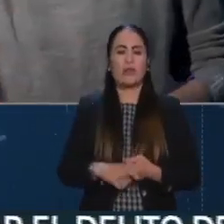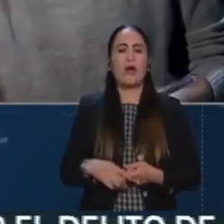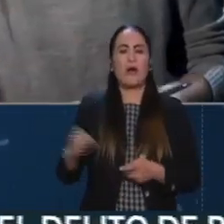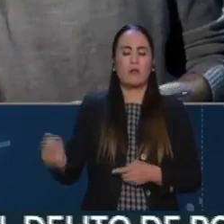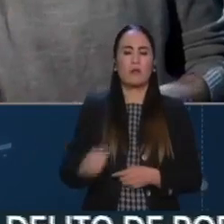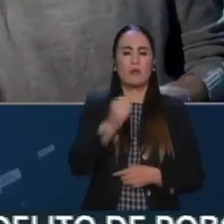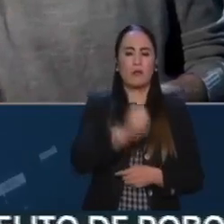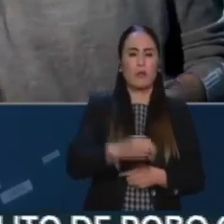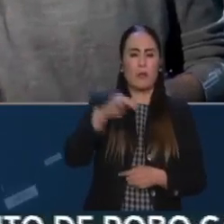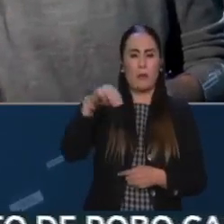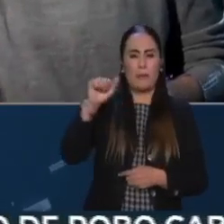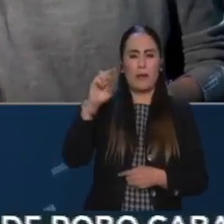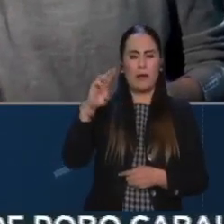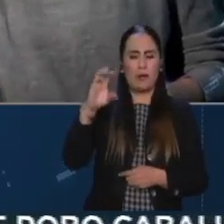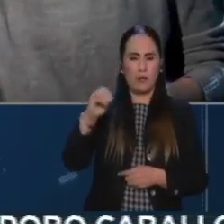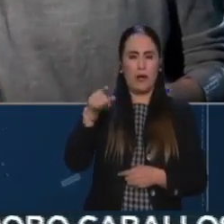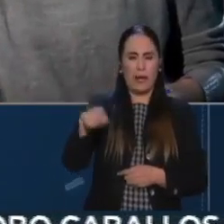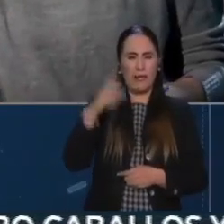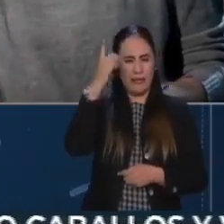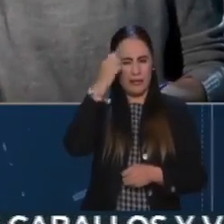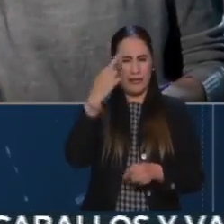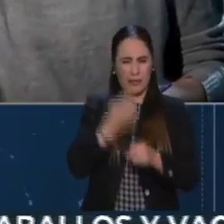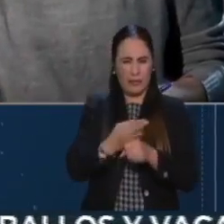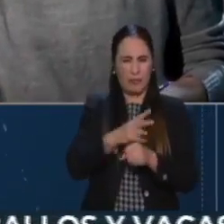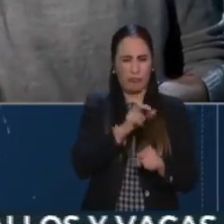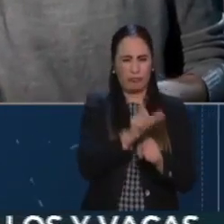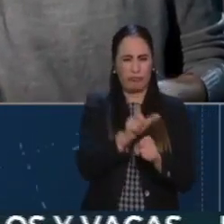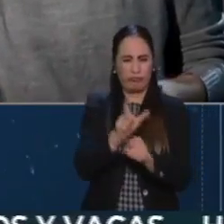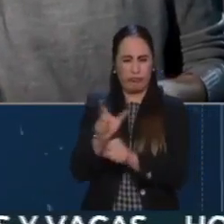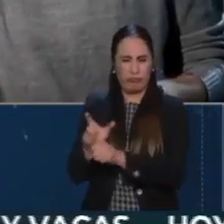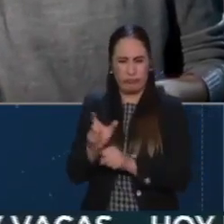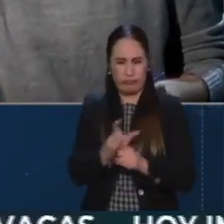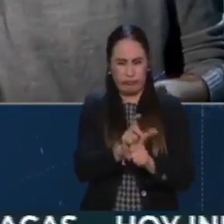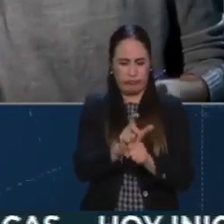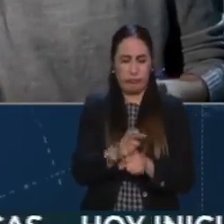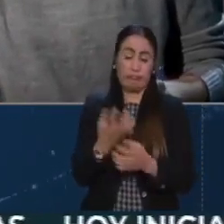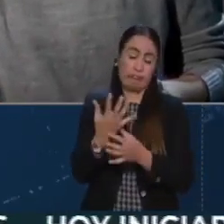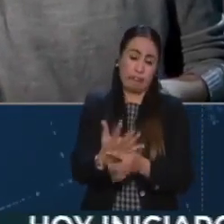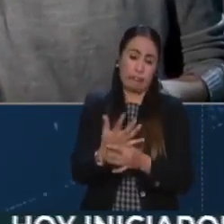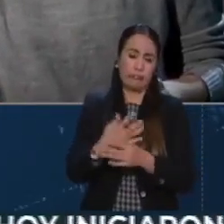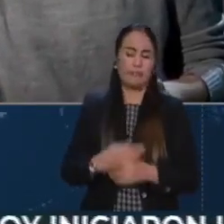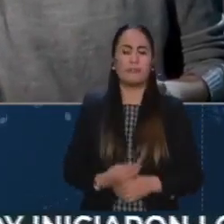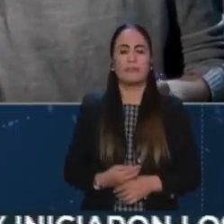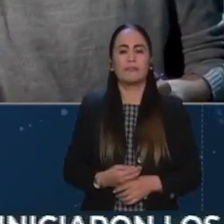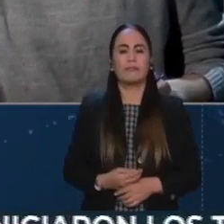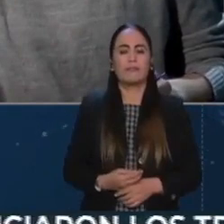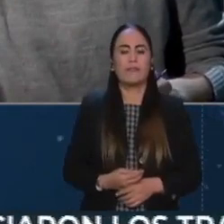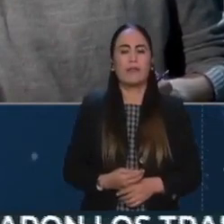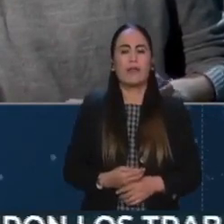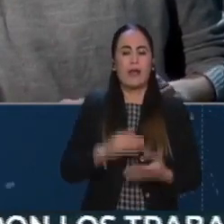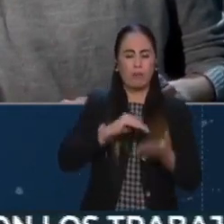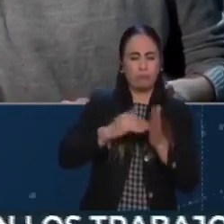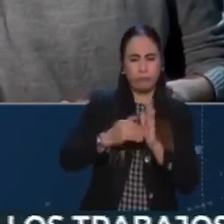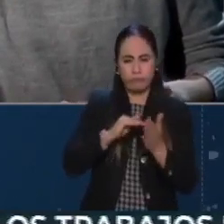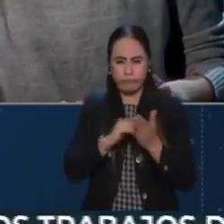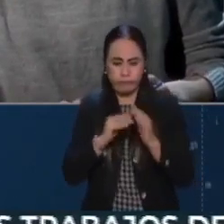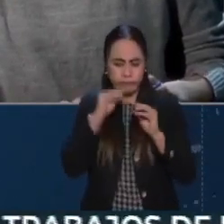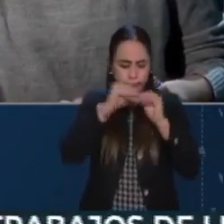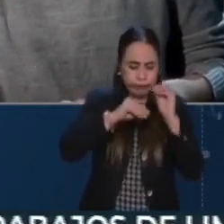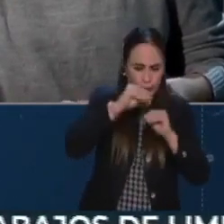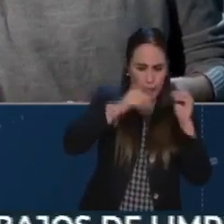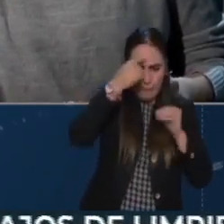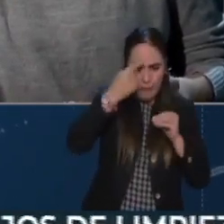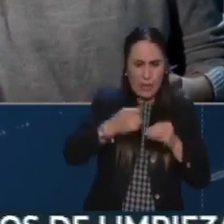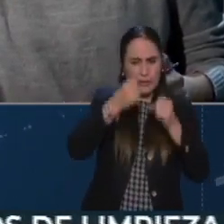Pérez Goyás como director de la Agencia Metropolitana de Seguridad, que supuestamente iba a diseñar las estrategias para la